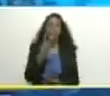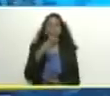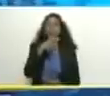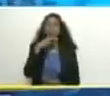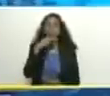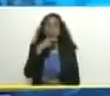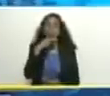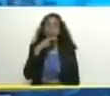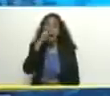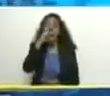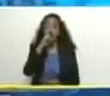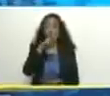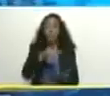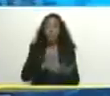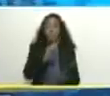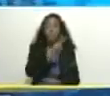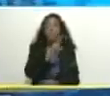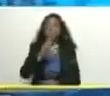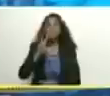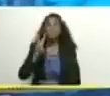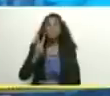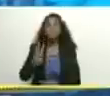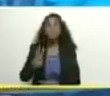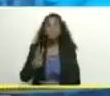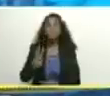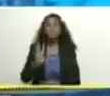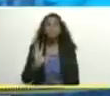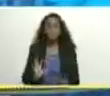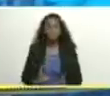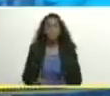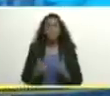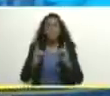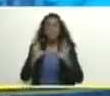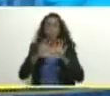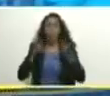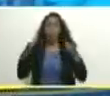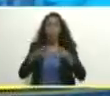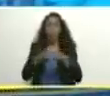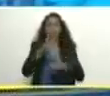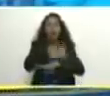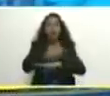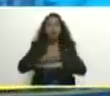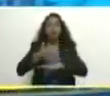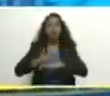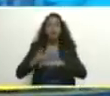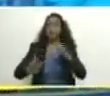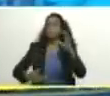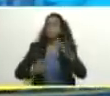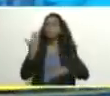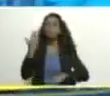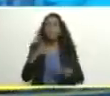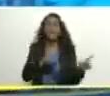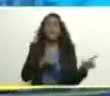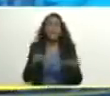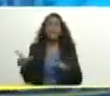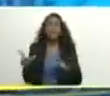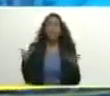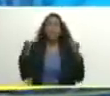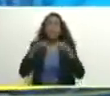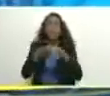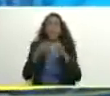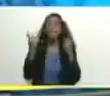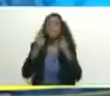4 de octubre del año 2023, hemos decidido activar una nueva instancia organizativa del